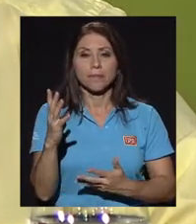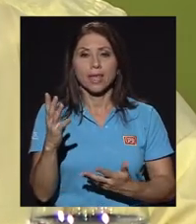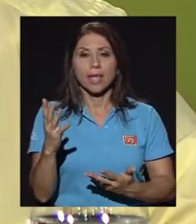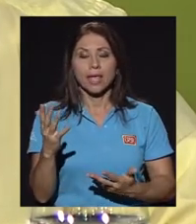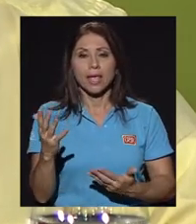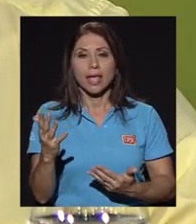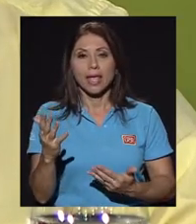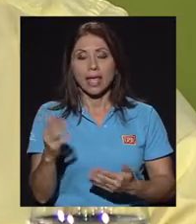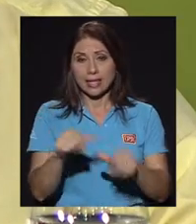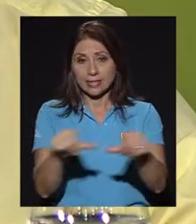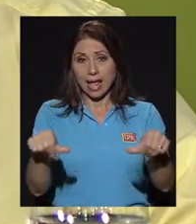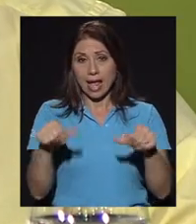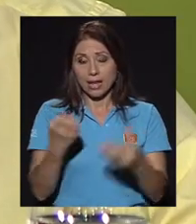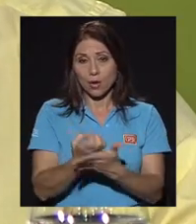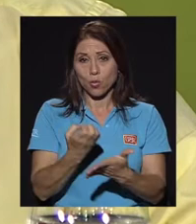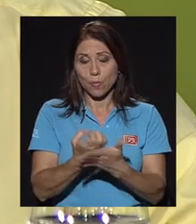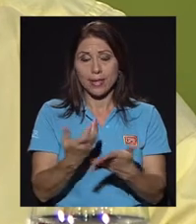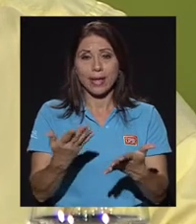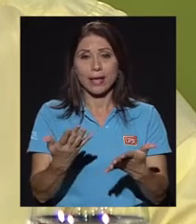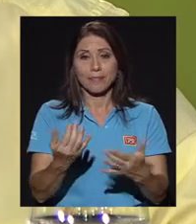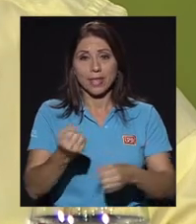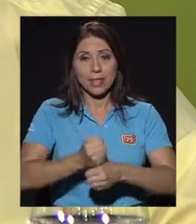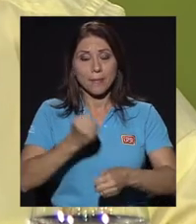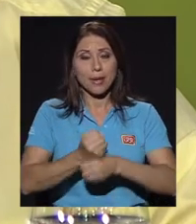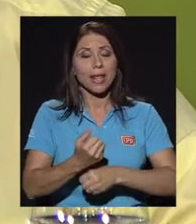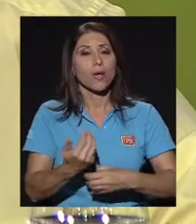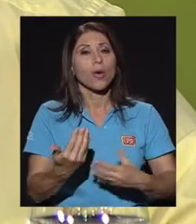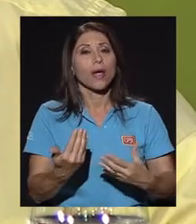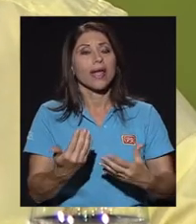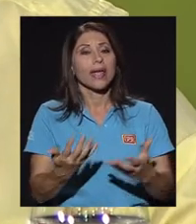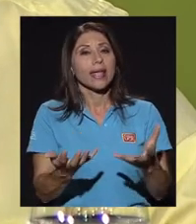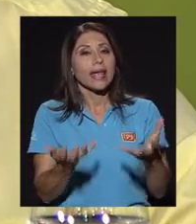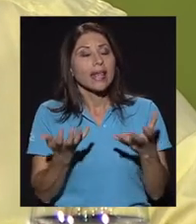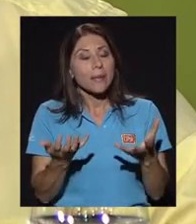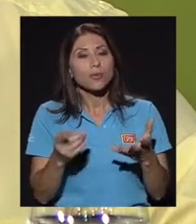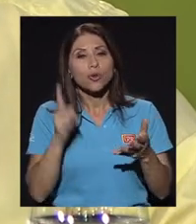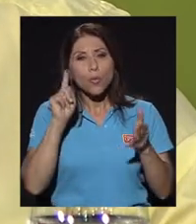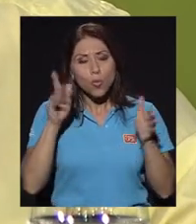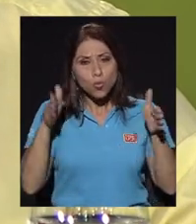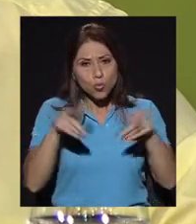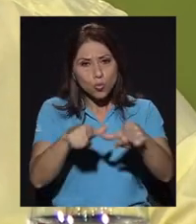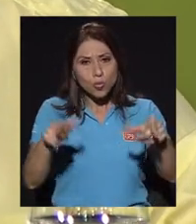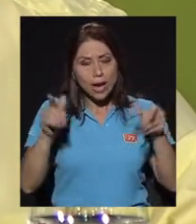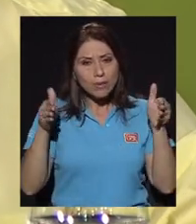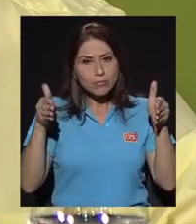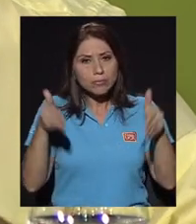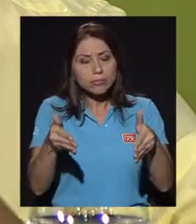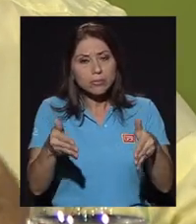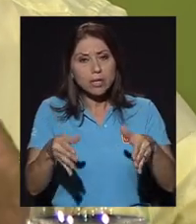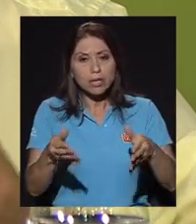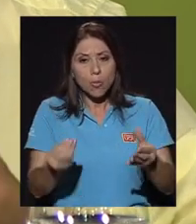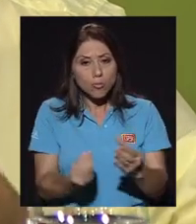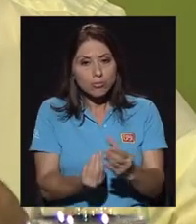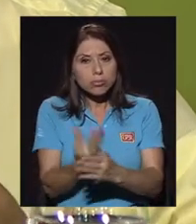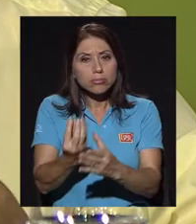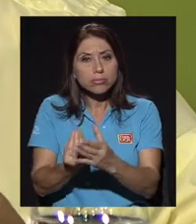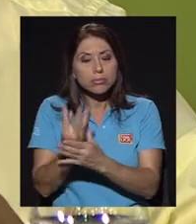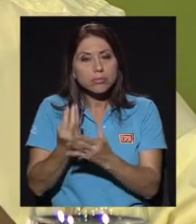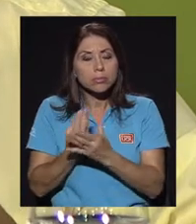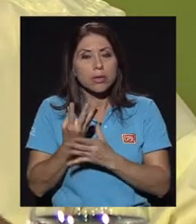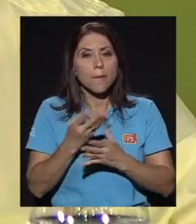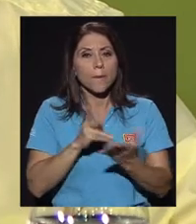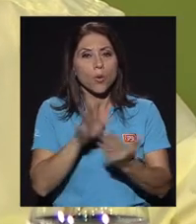esta área económica y de empleo, una incubadora generadora de proyectos que vayan a